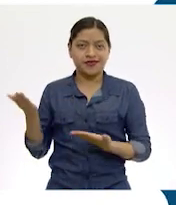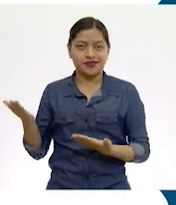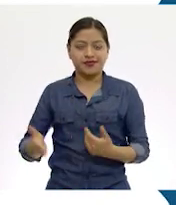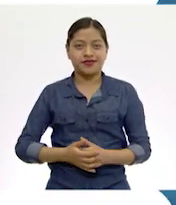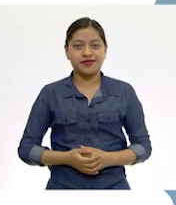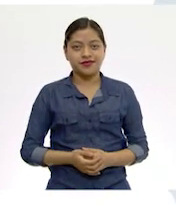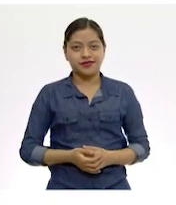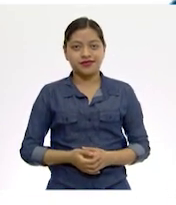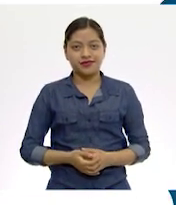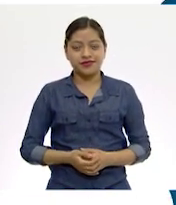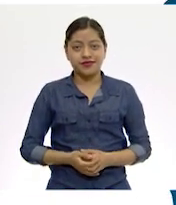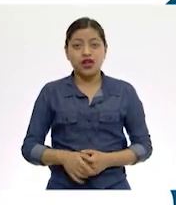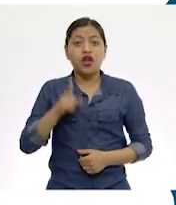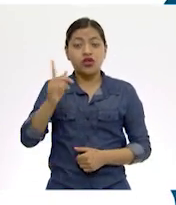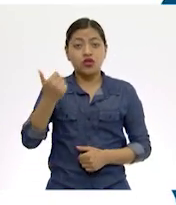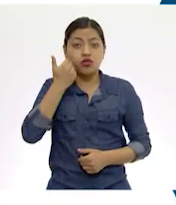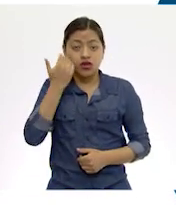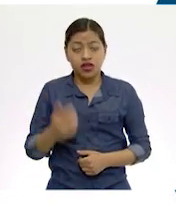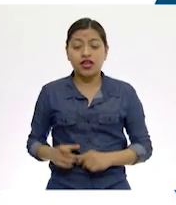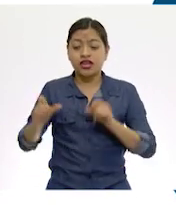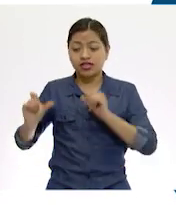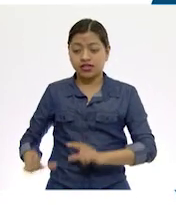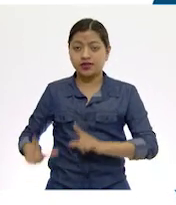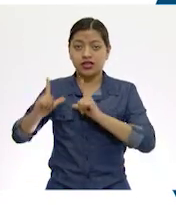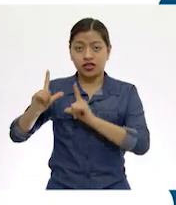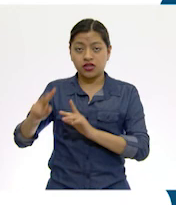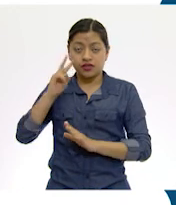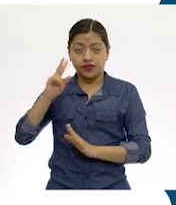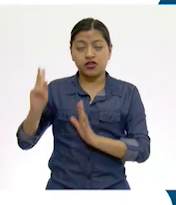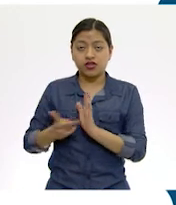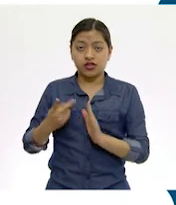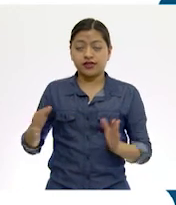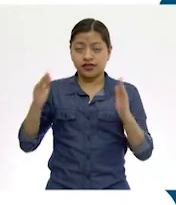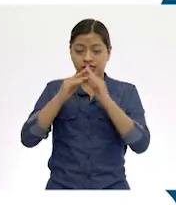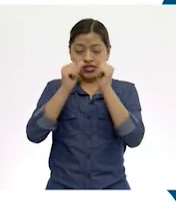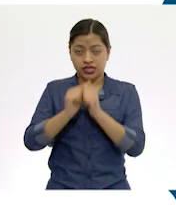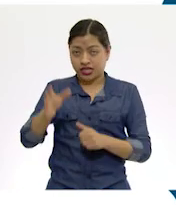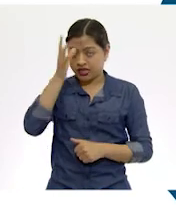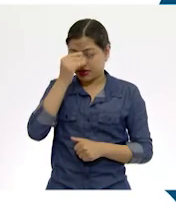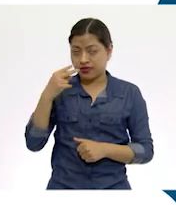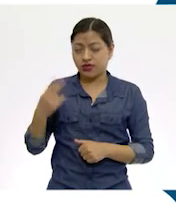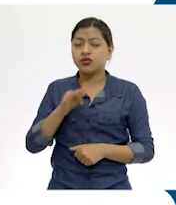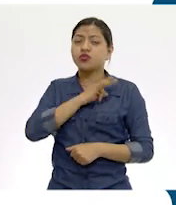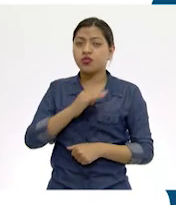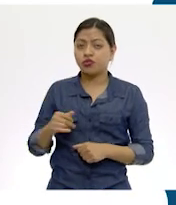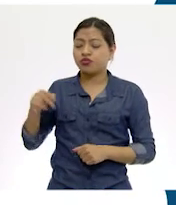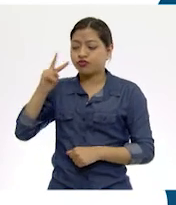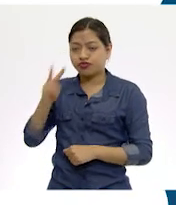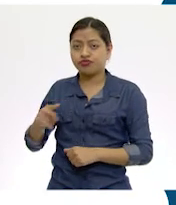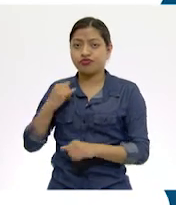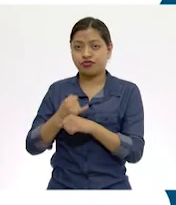conalitech.sep.gob.mx. Si quieres volver a ver los programas de Aprende en Casa, los puedes encontrar en la siguiente liga: